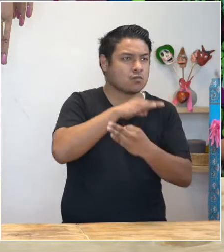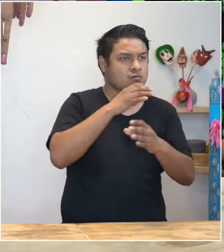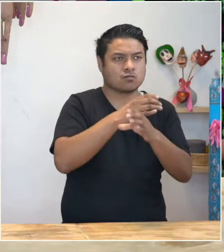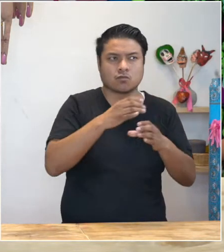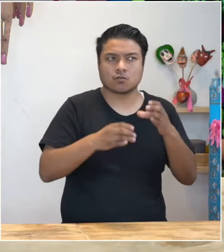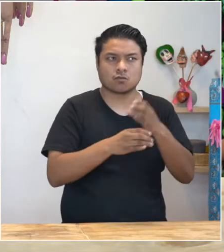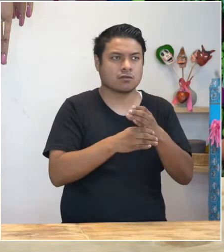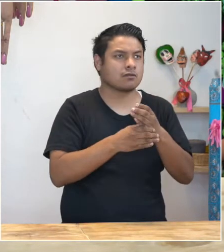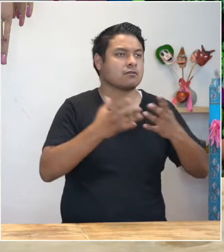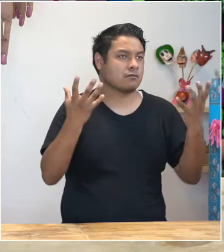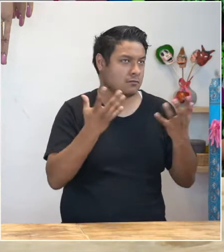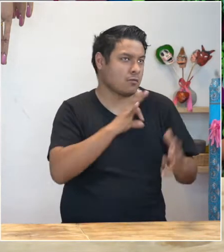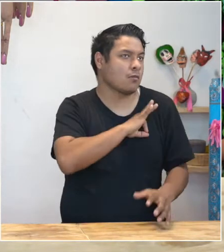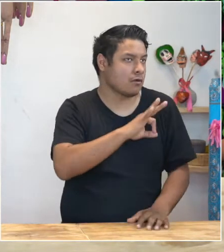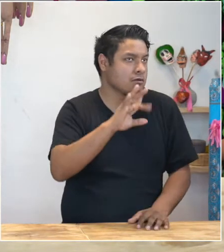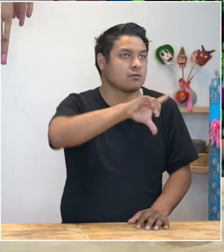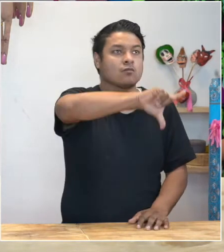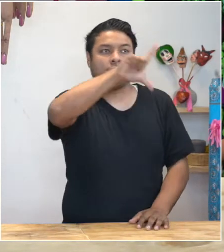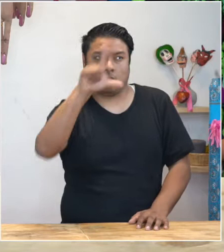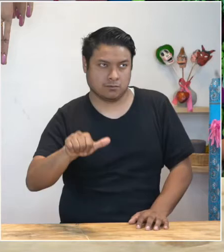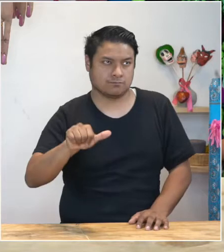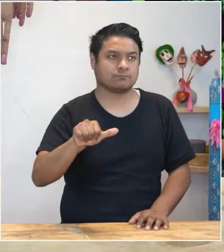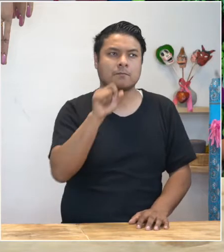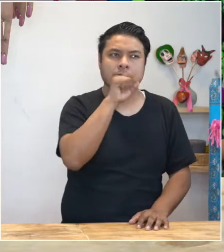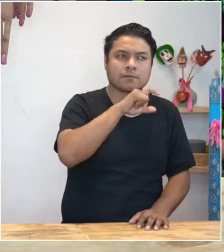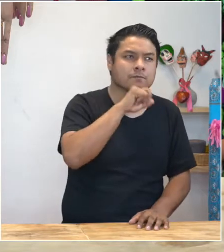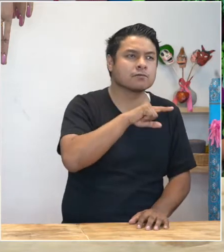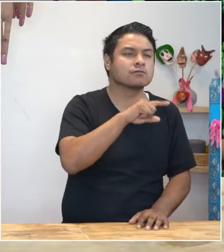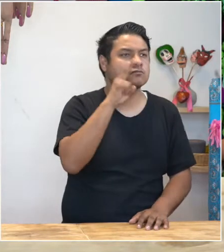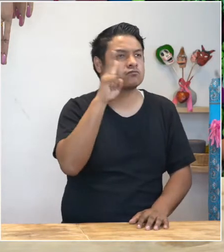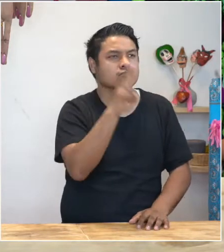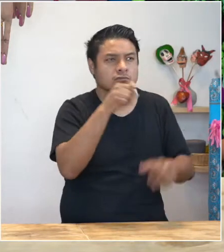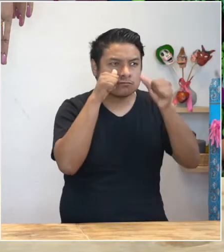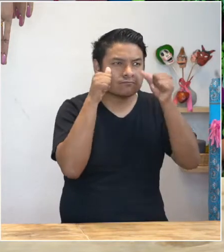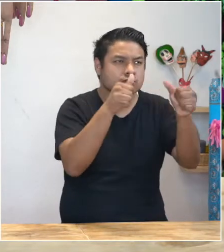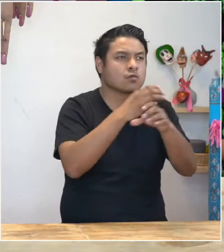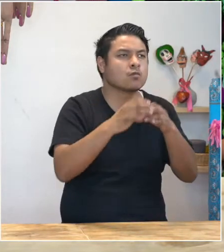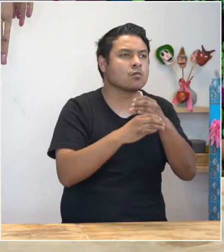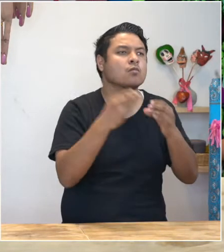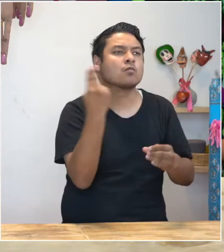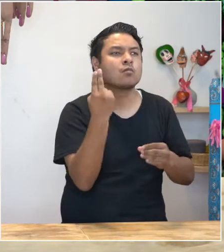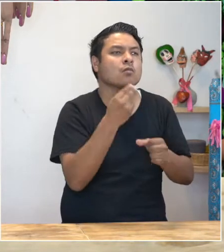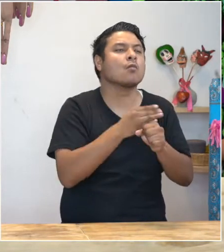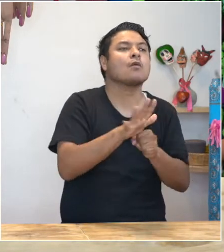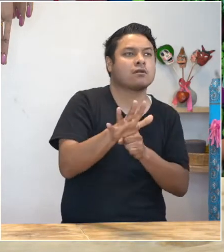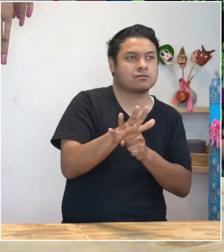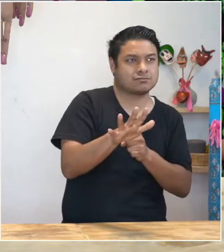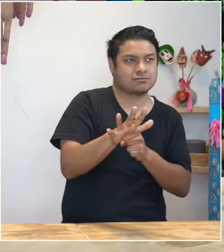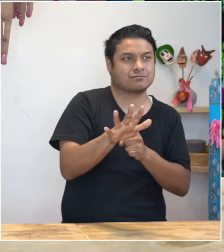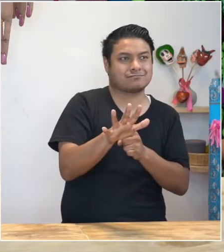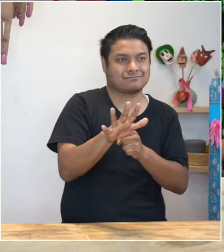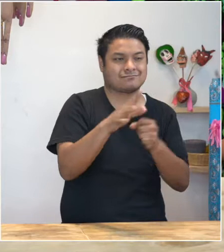lo que ellos necesitan, en las necesidades que tienen el día a día y ver de qué manera podemos ayudar, de qué manera